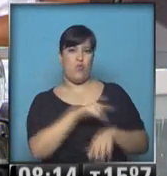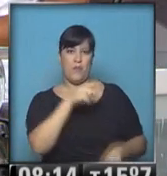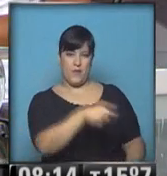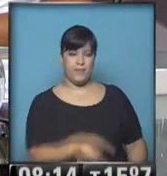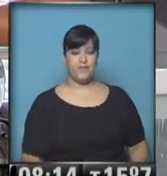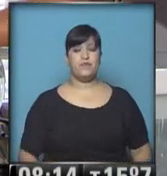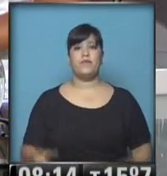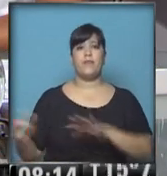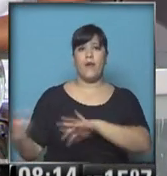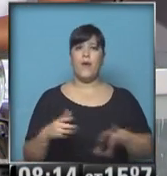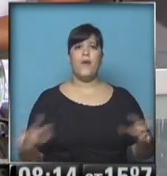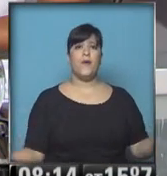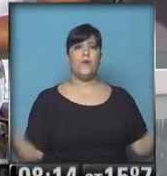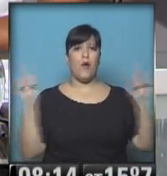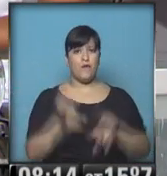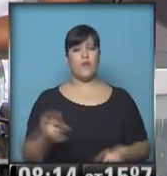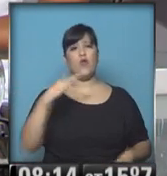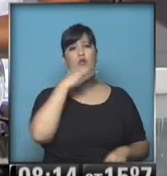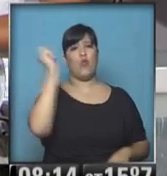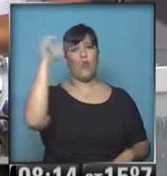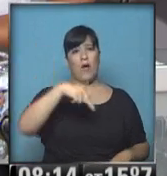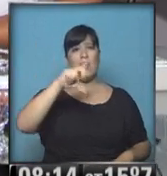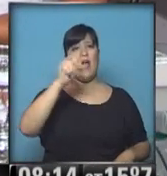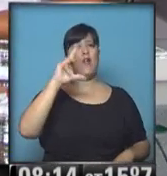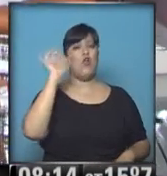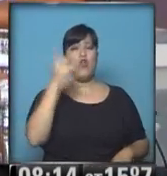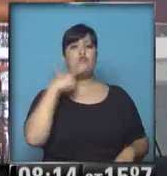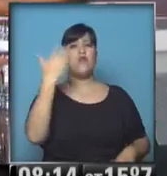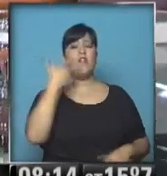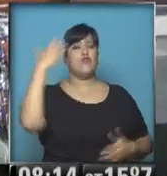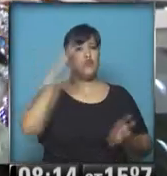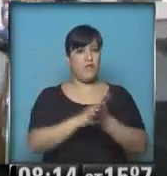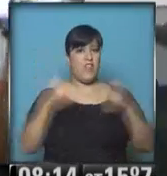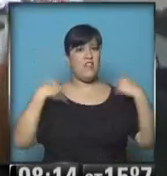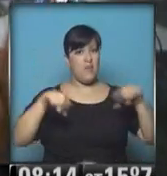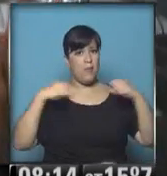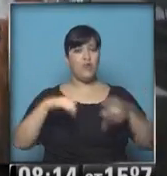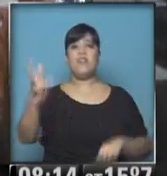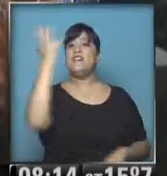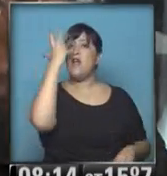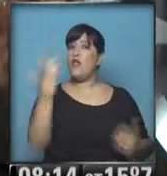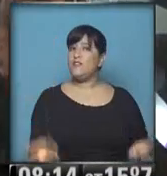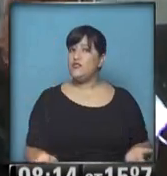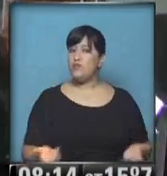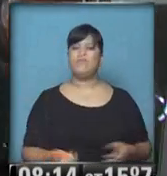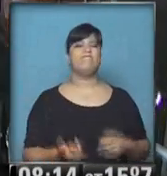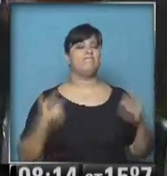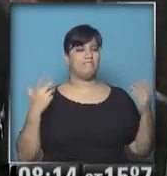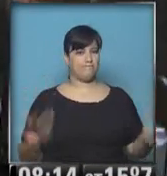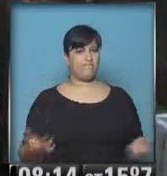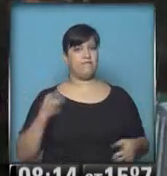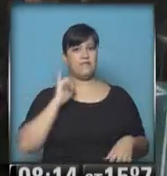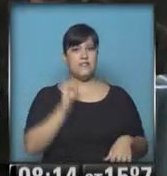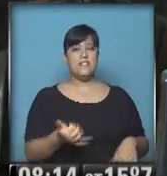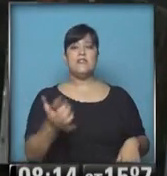bueno volvemos ahora con juan carlos y vamos a hablar de deporte del ciclón sí bueno en este caso la